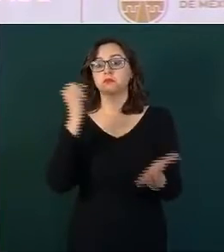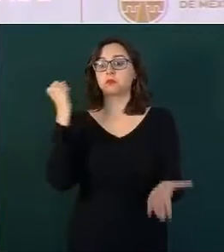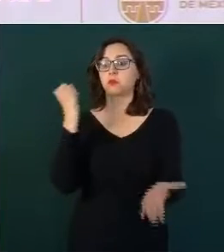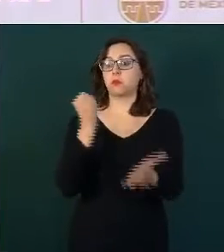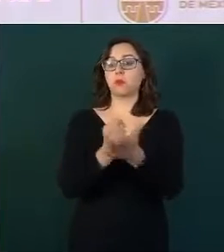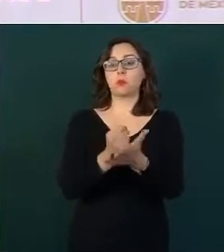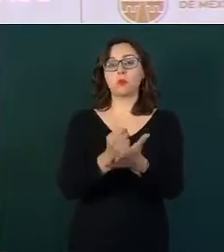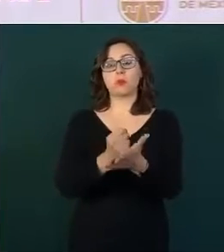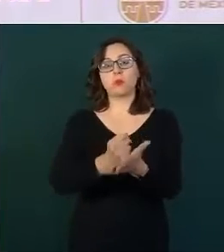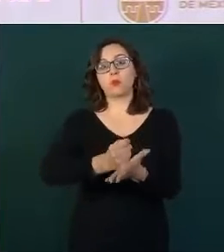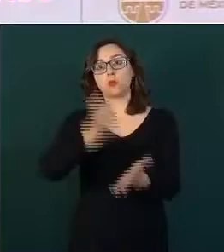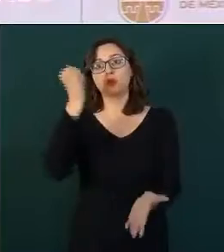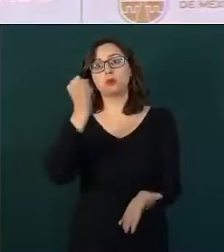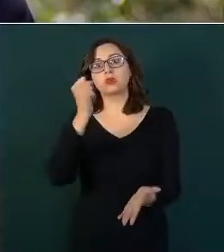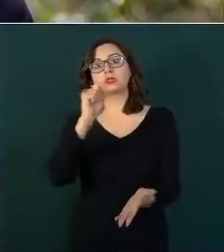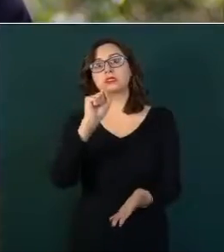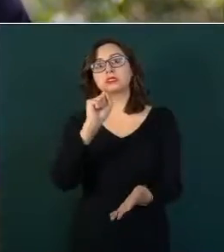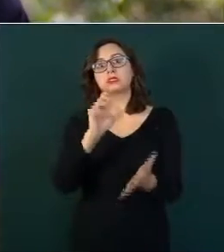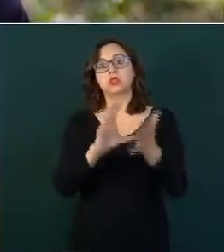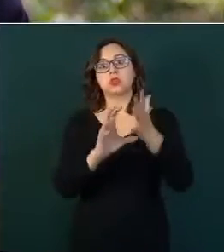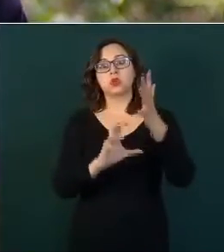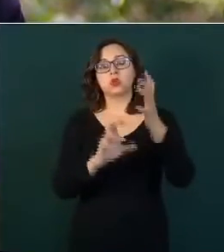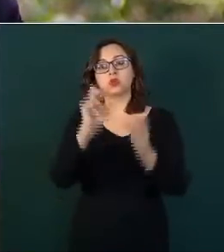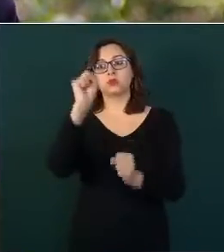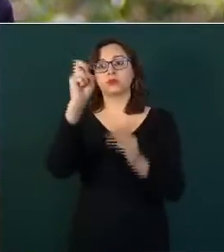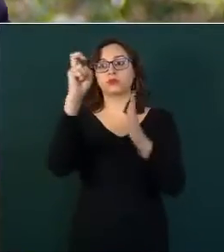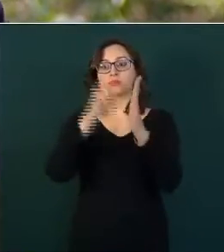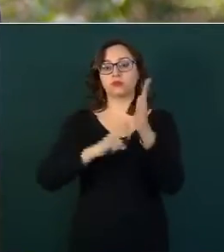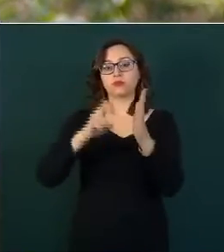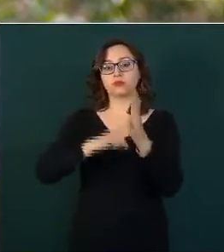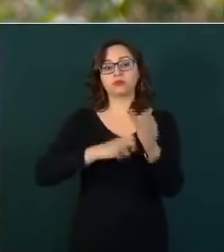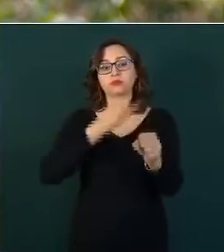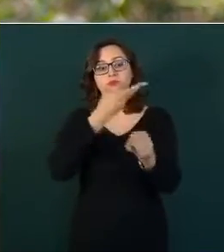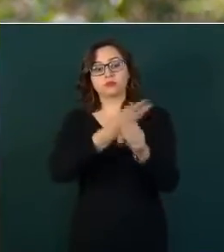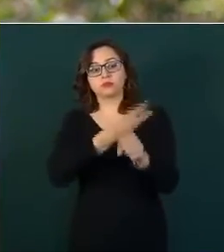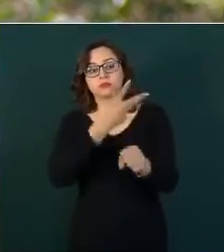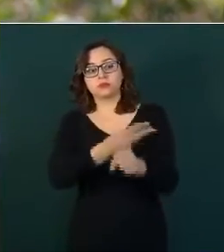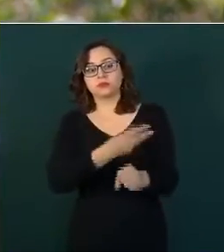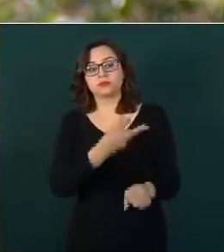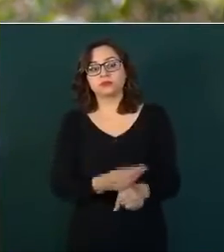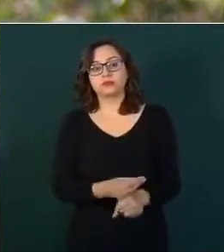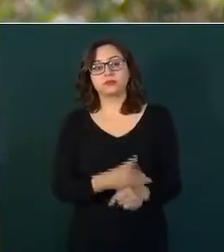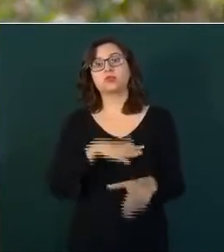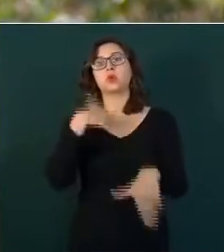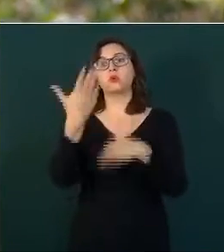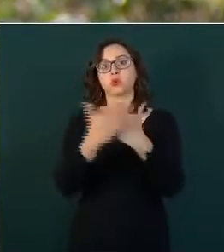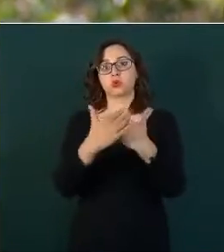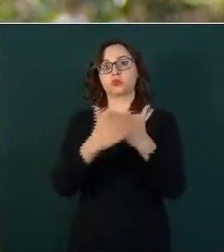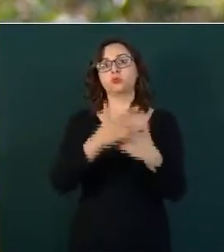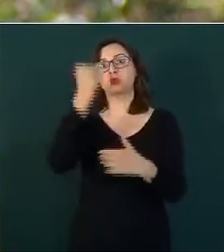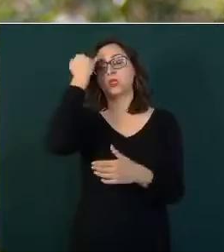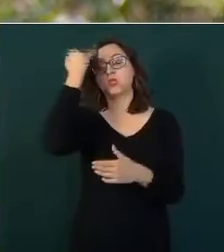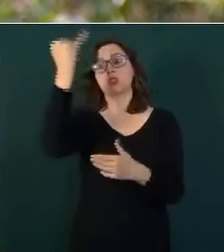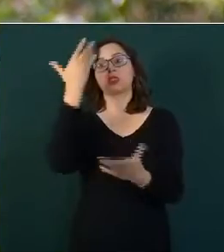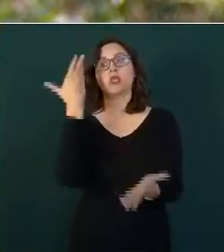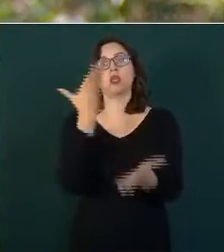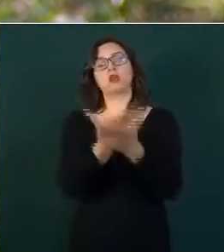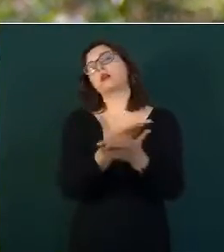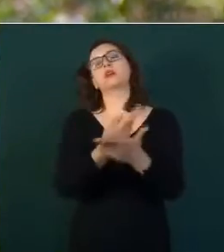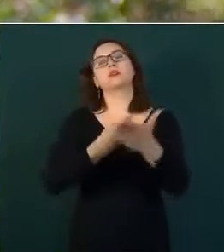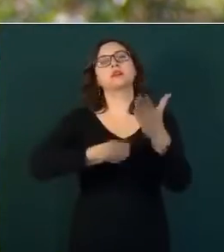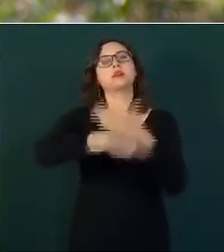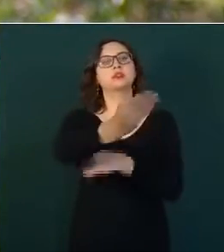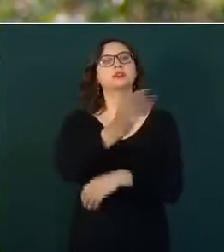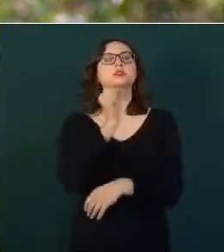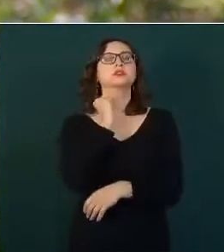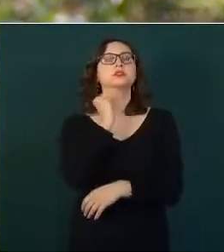una iniciativa de reforma constitucional que vamos a presentar al Senado y a la